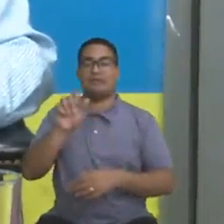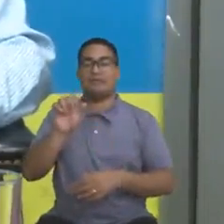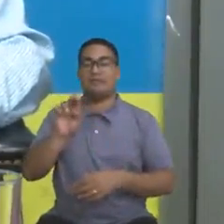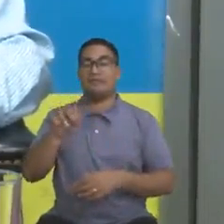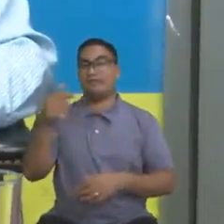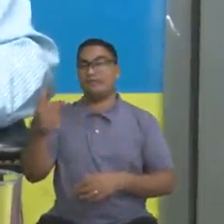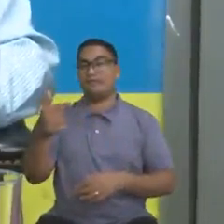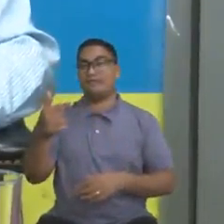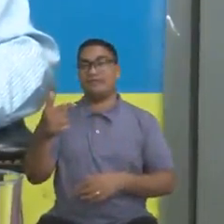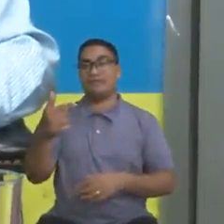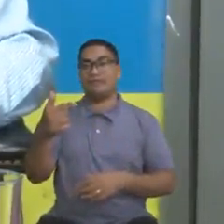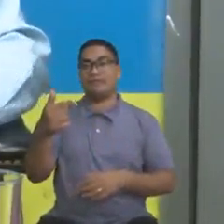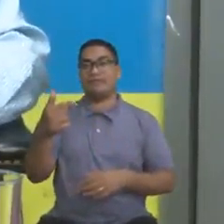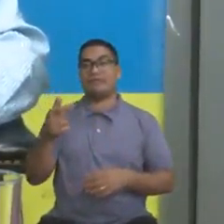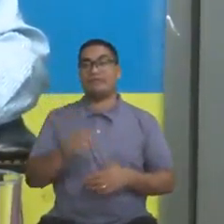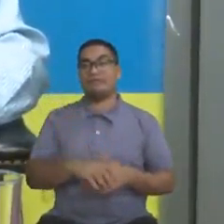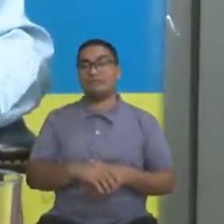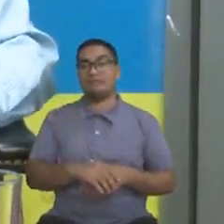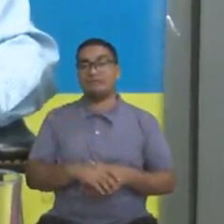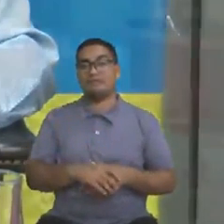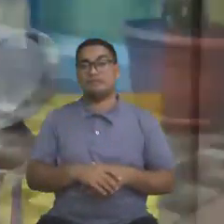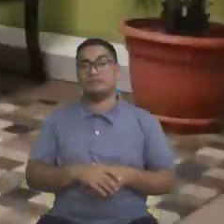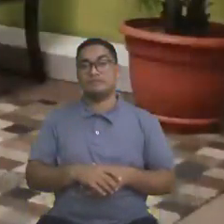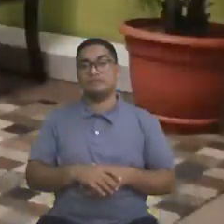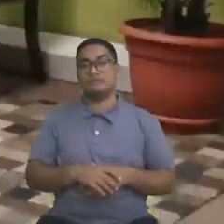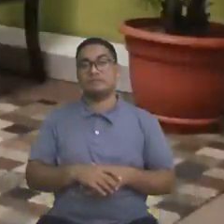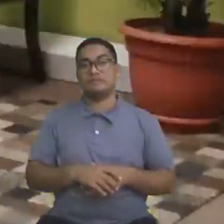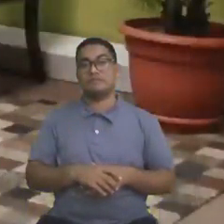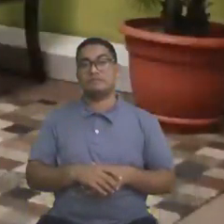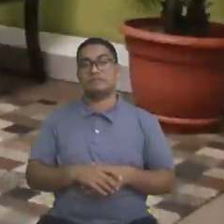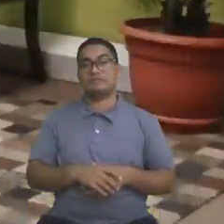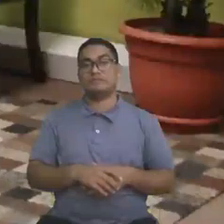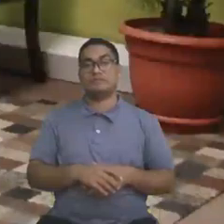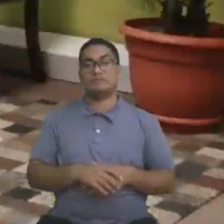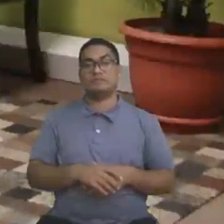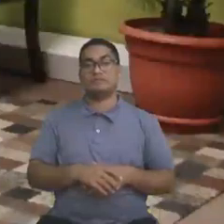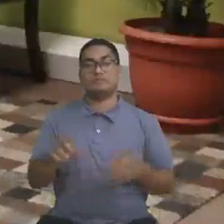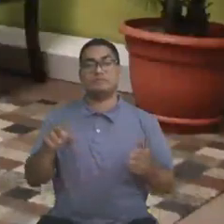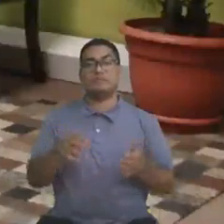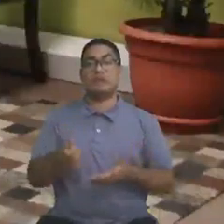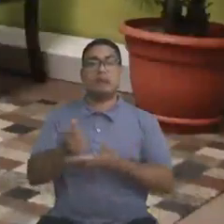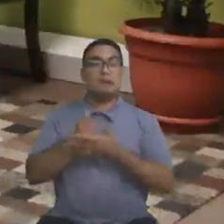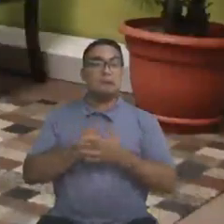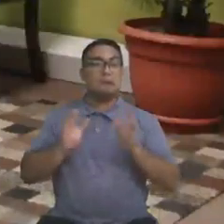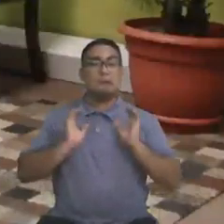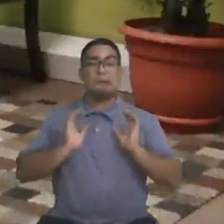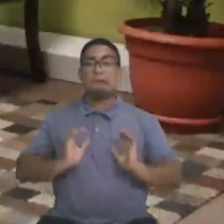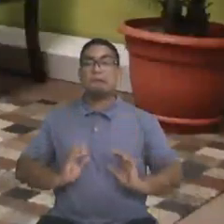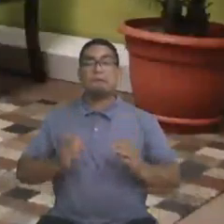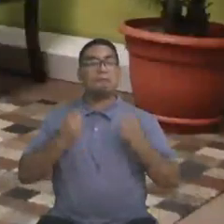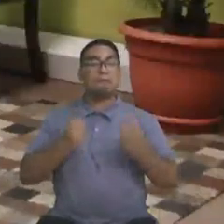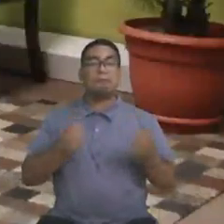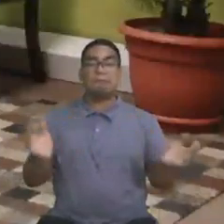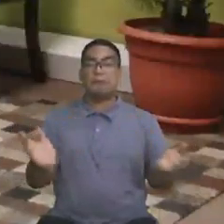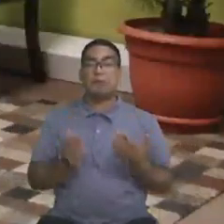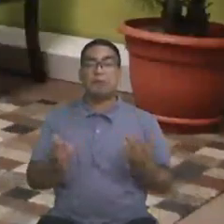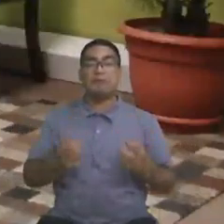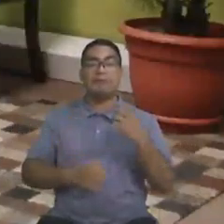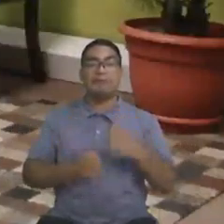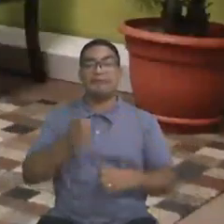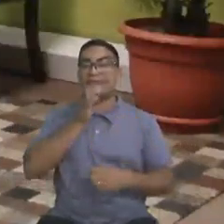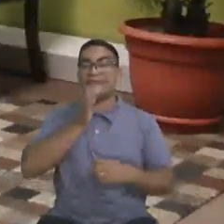viendo ahorita, si usted manda a su niño con un juguito de caja, ya sea cualquier jugo, ¿eh? Cualquier jugo, caja, en botella, polvo, en lo que